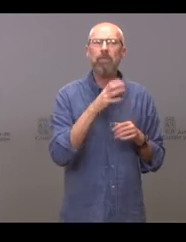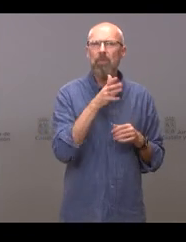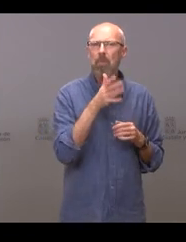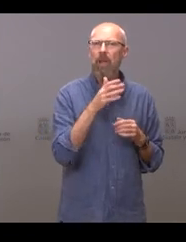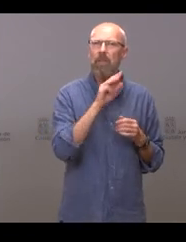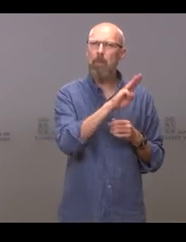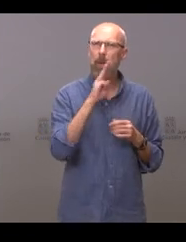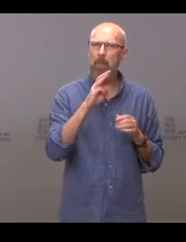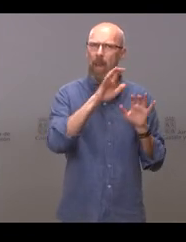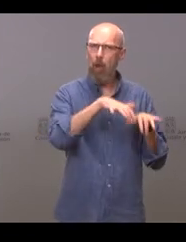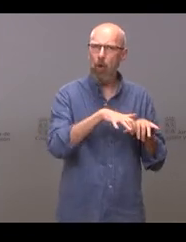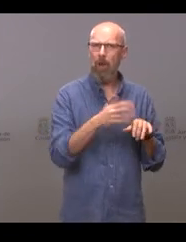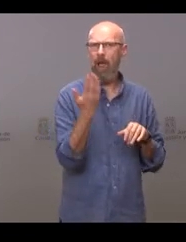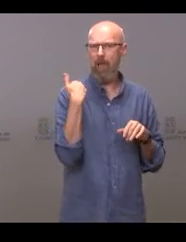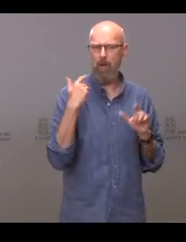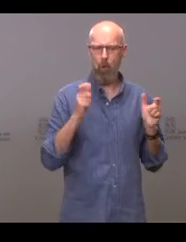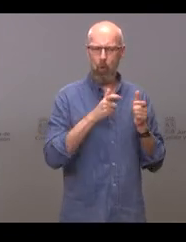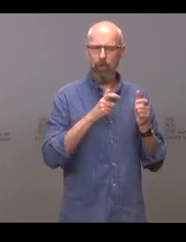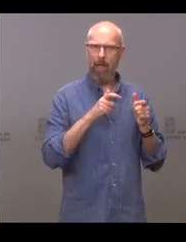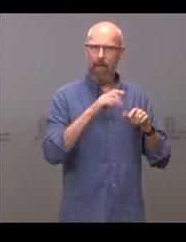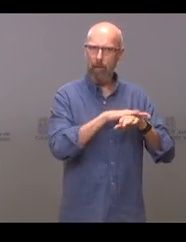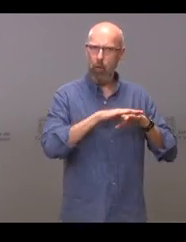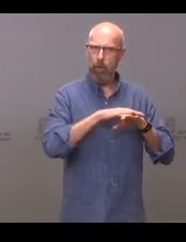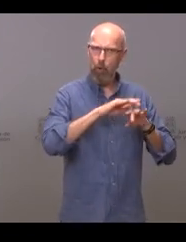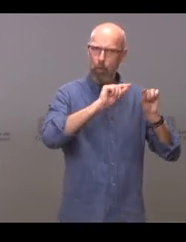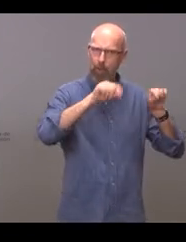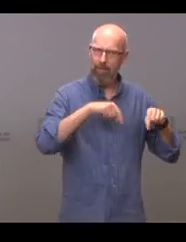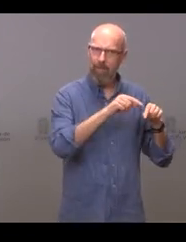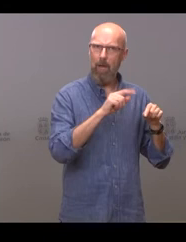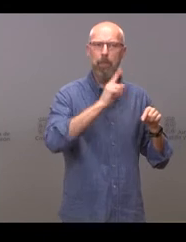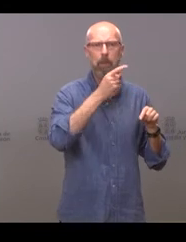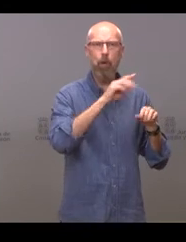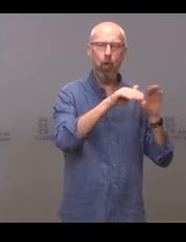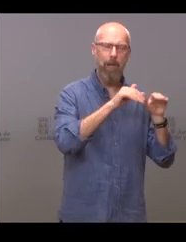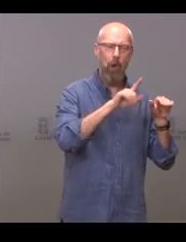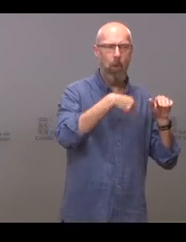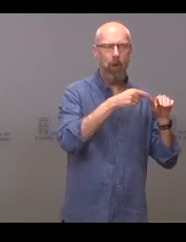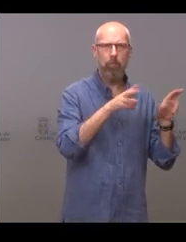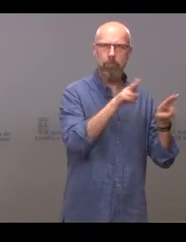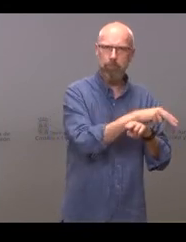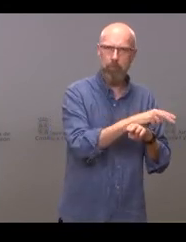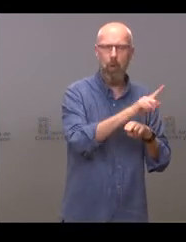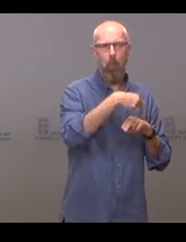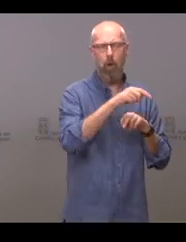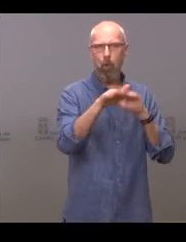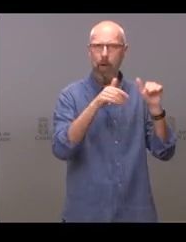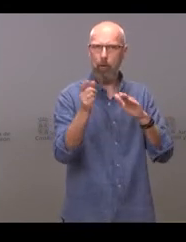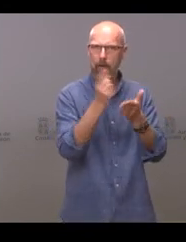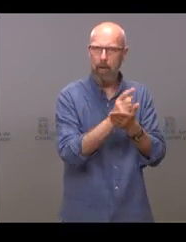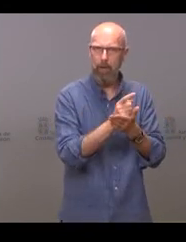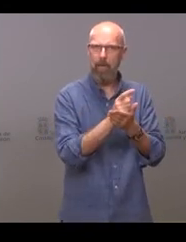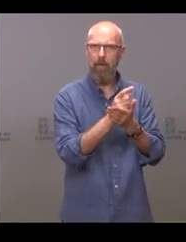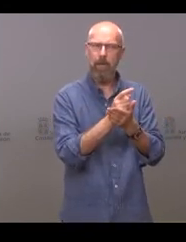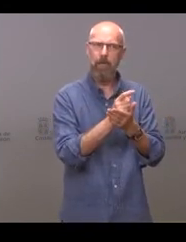una junta de gobierno provincial primero se desconvocó luego se volvió a enviar una convocatoria de que la reunión